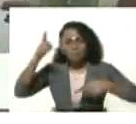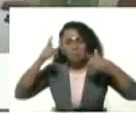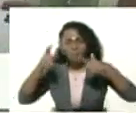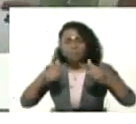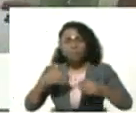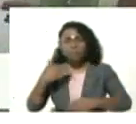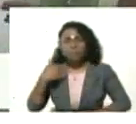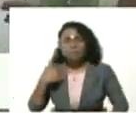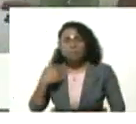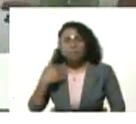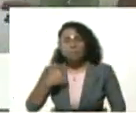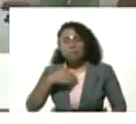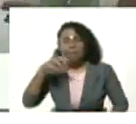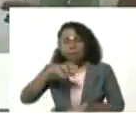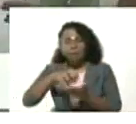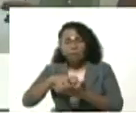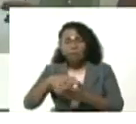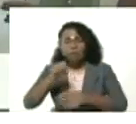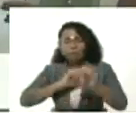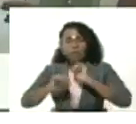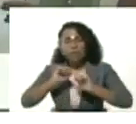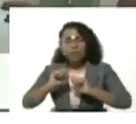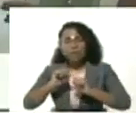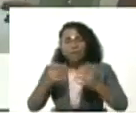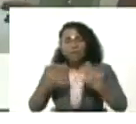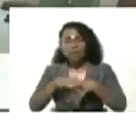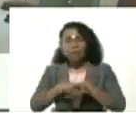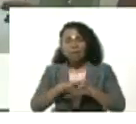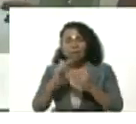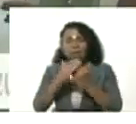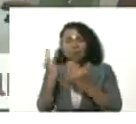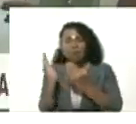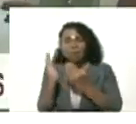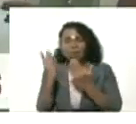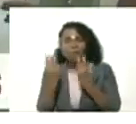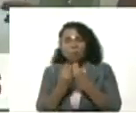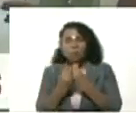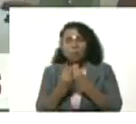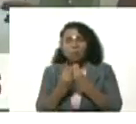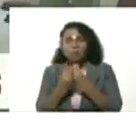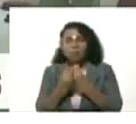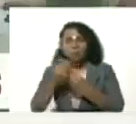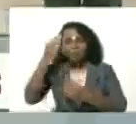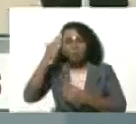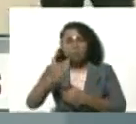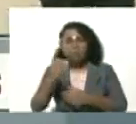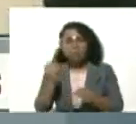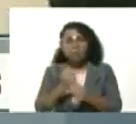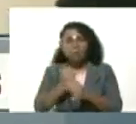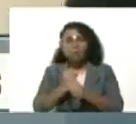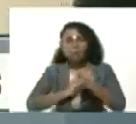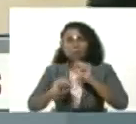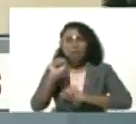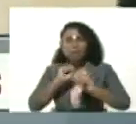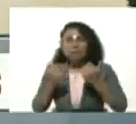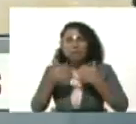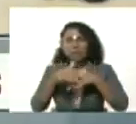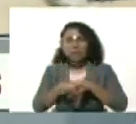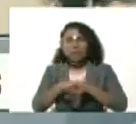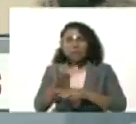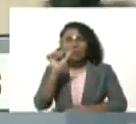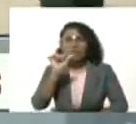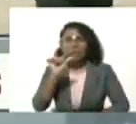la Región Estratégica de Defensa Integral Occidental y junto al comandante de la Zona Operativa de Defensa Integral